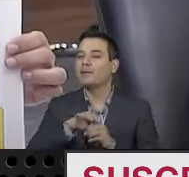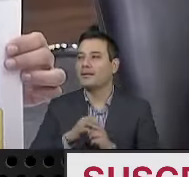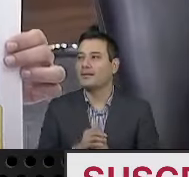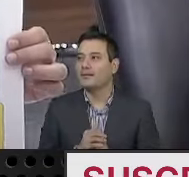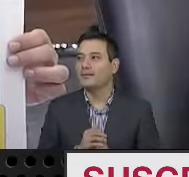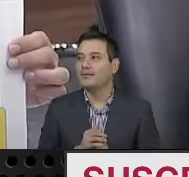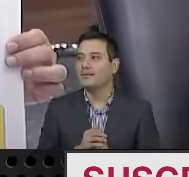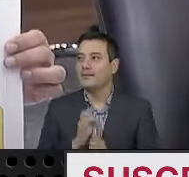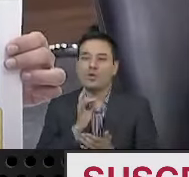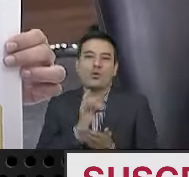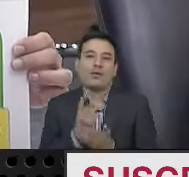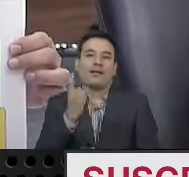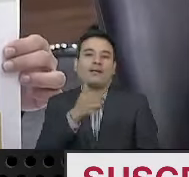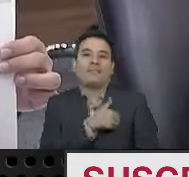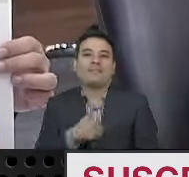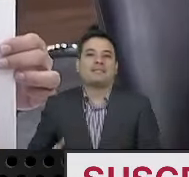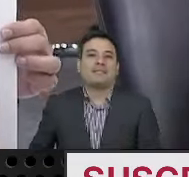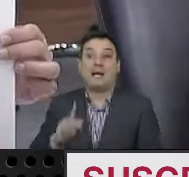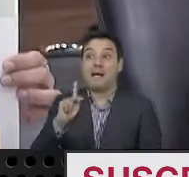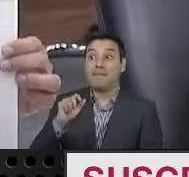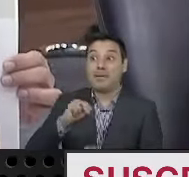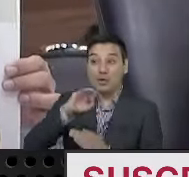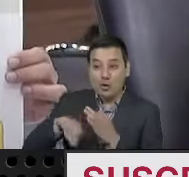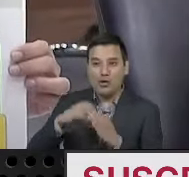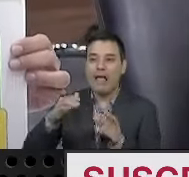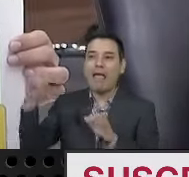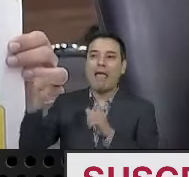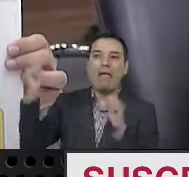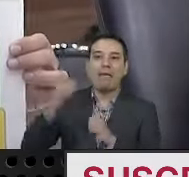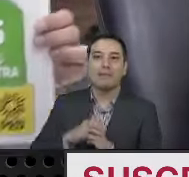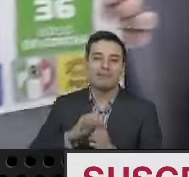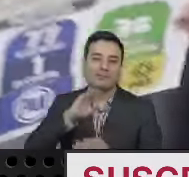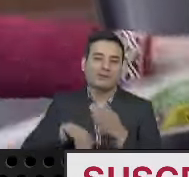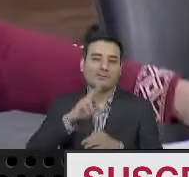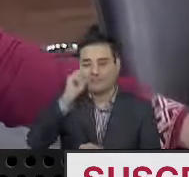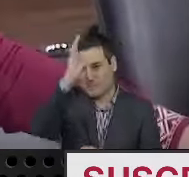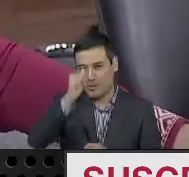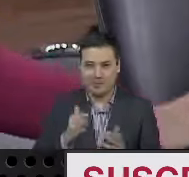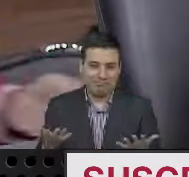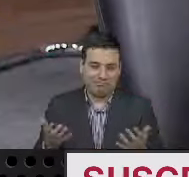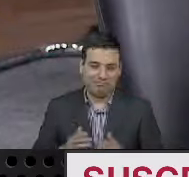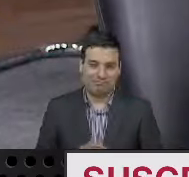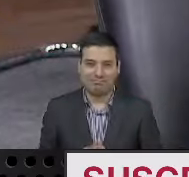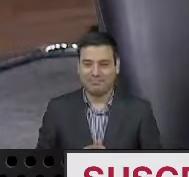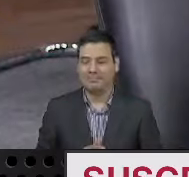quedó la presidenta que votó en contra y los demás se fueron pero todos votaron en contra